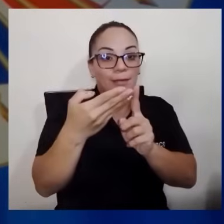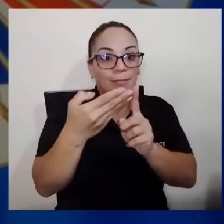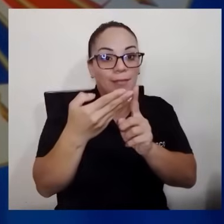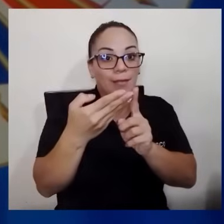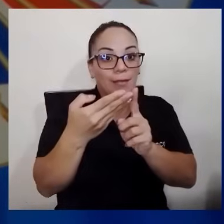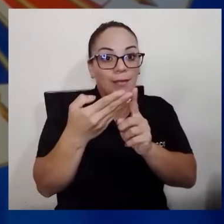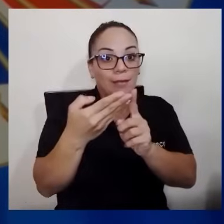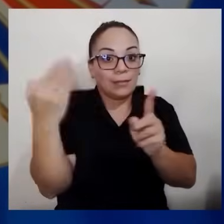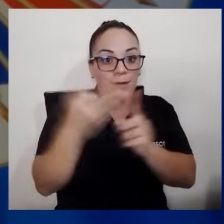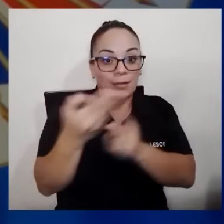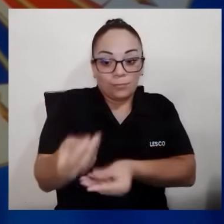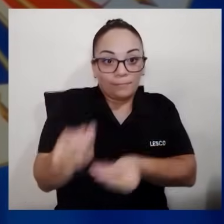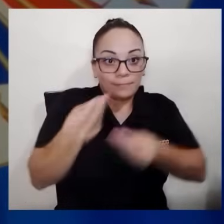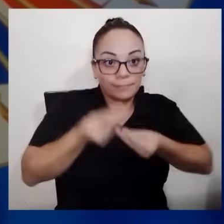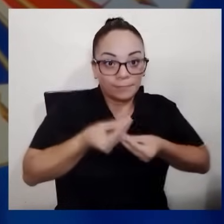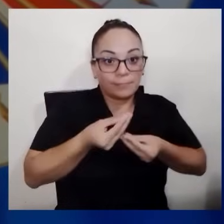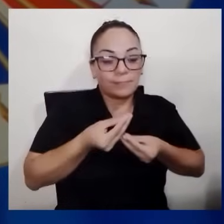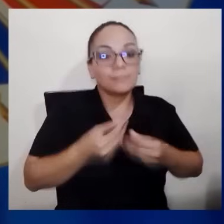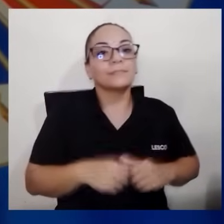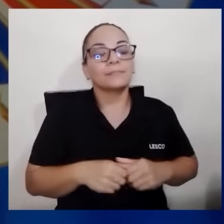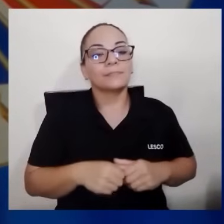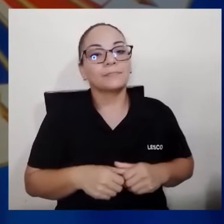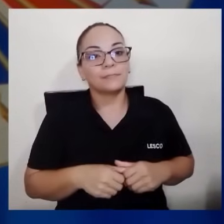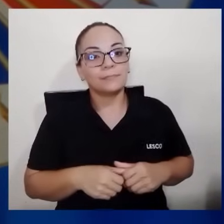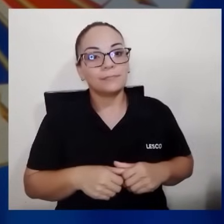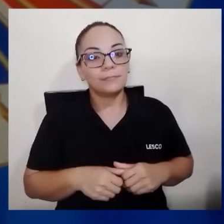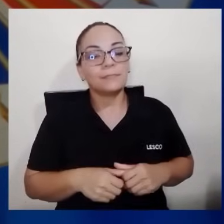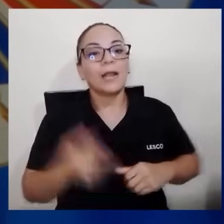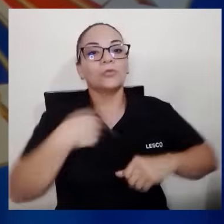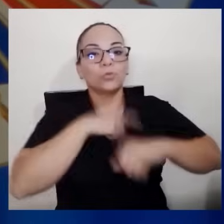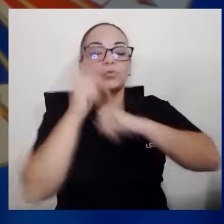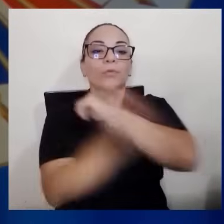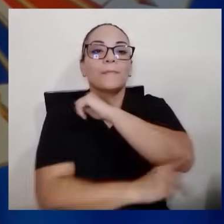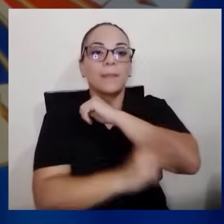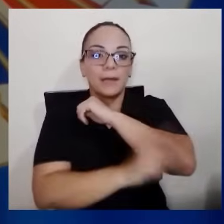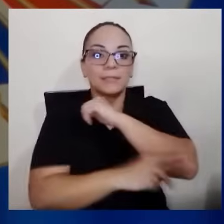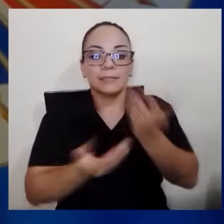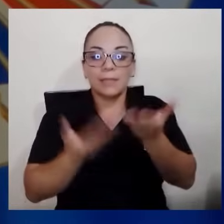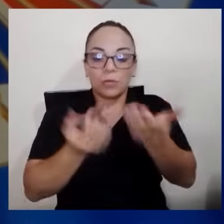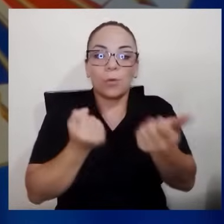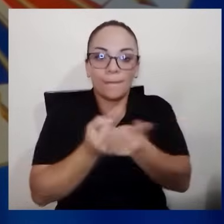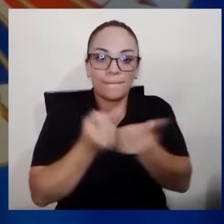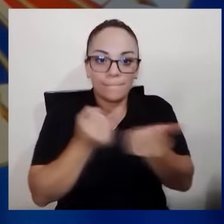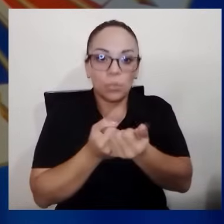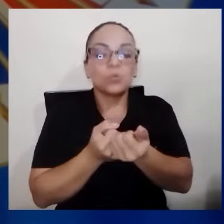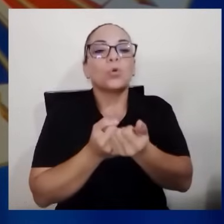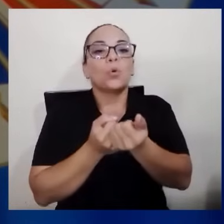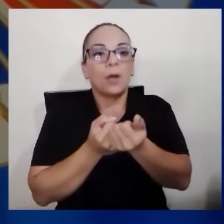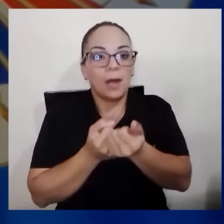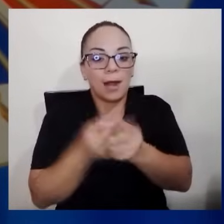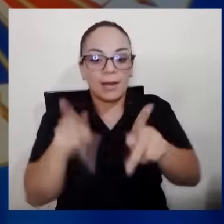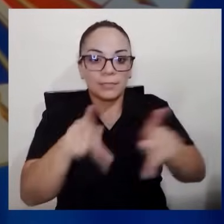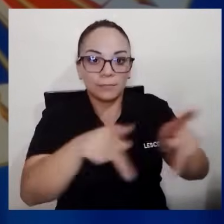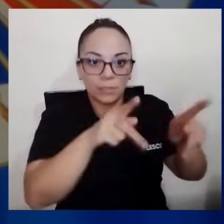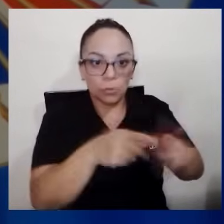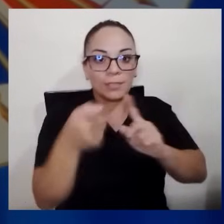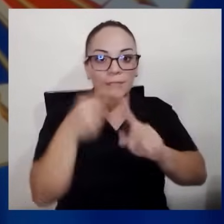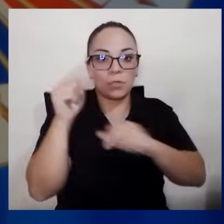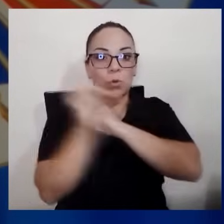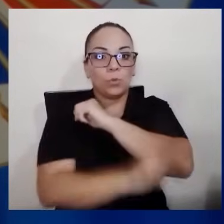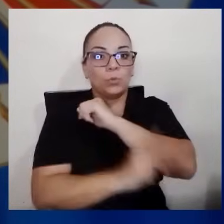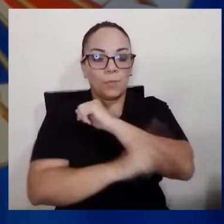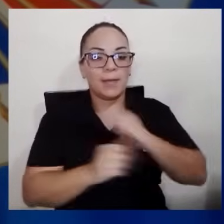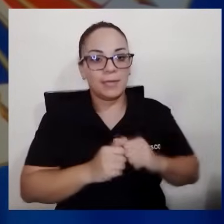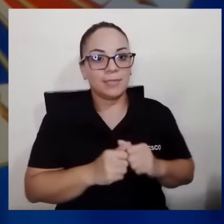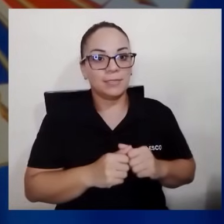directa a los países que estamos dando apoyo directo también a los migrantes para que